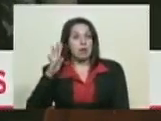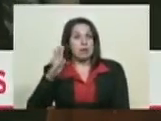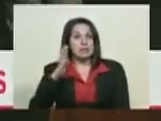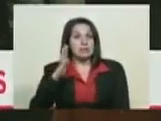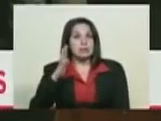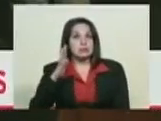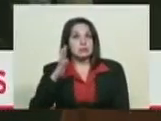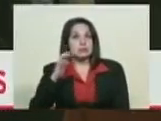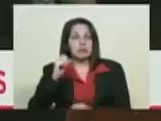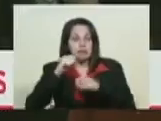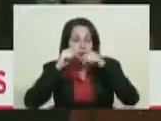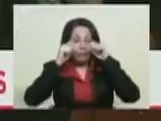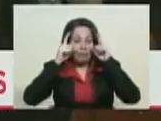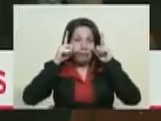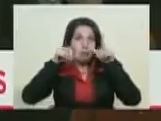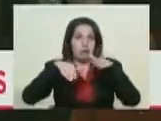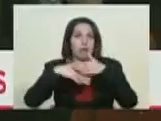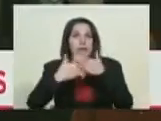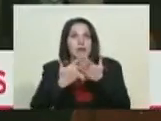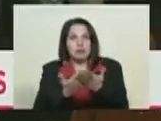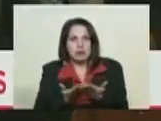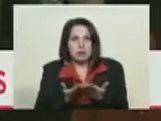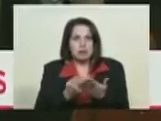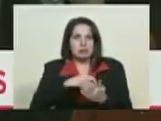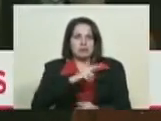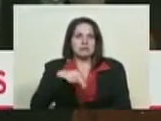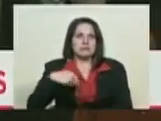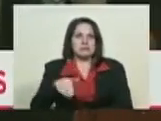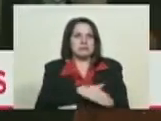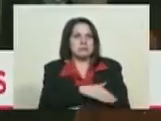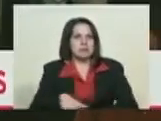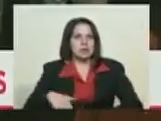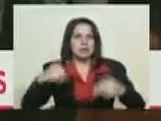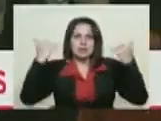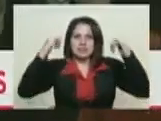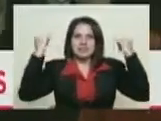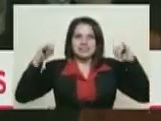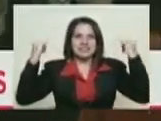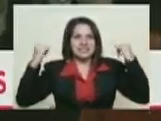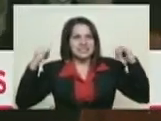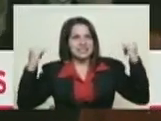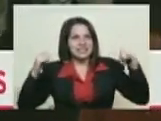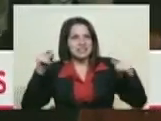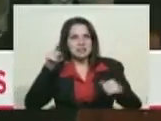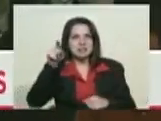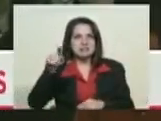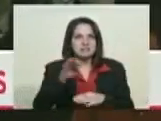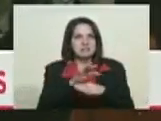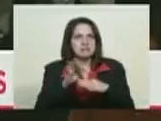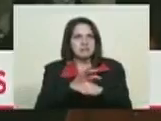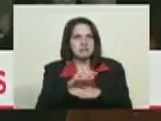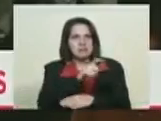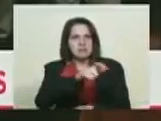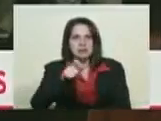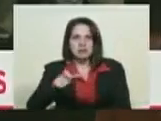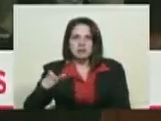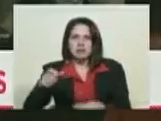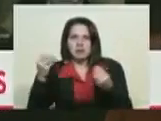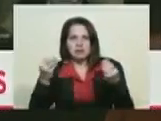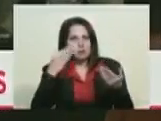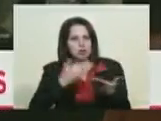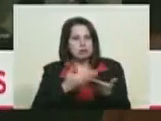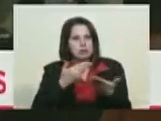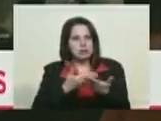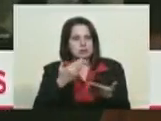amanecen mientras nosotros salimos a las calles a celebrar. Amanecen los funcionarios, los